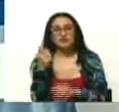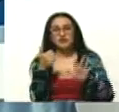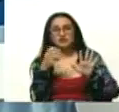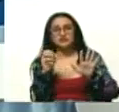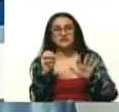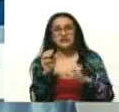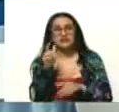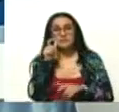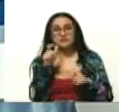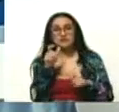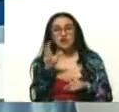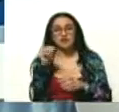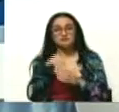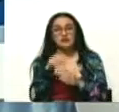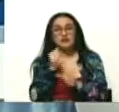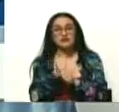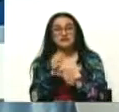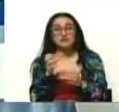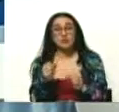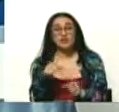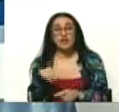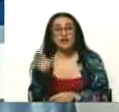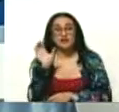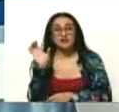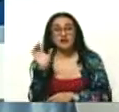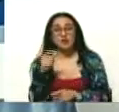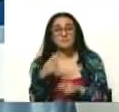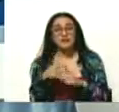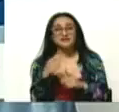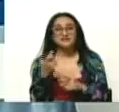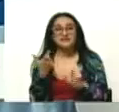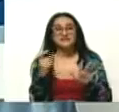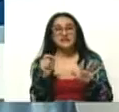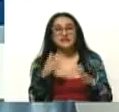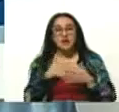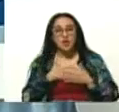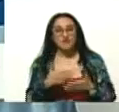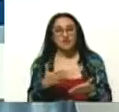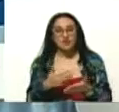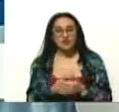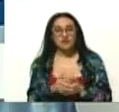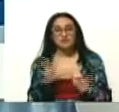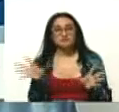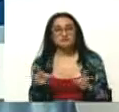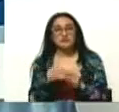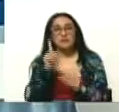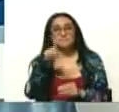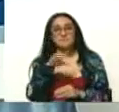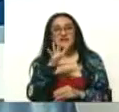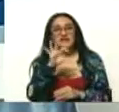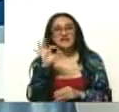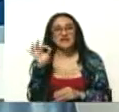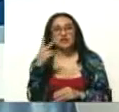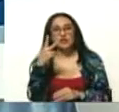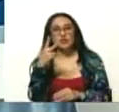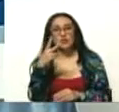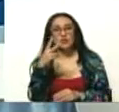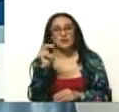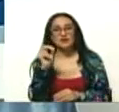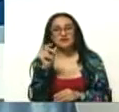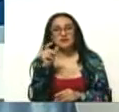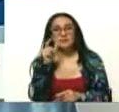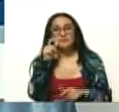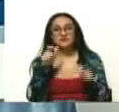1.460 funcionarios de seguridad del Estado y 60 colaboradores para un total de 1.520